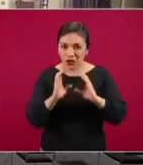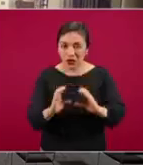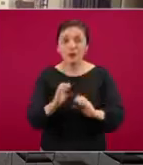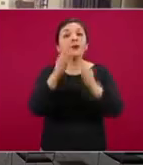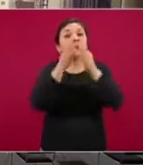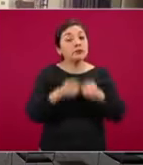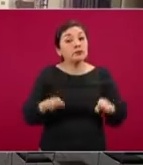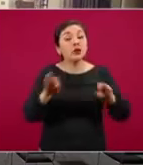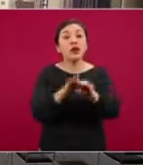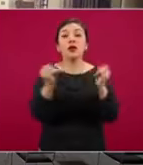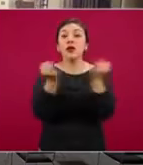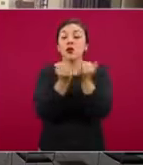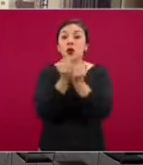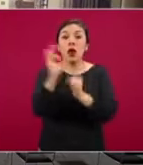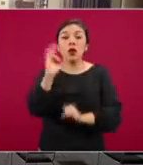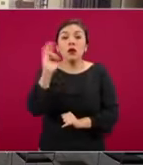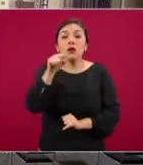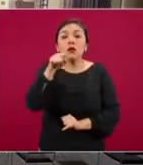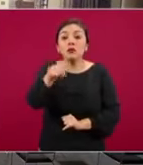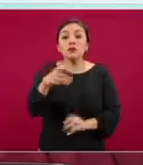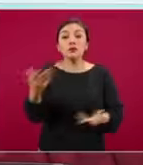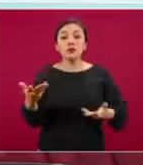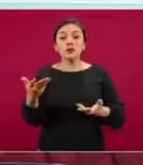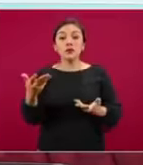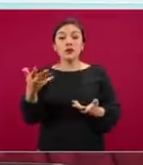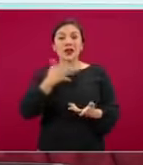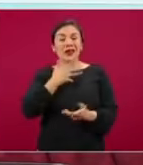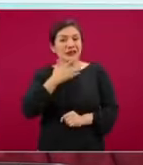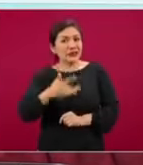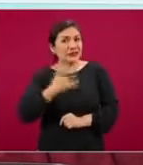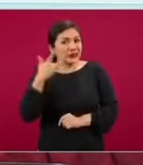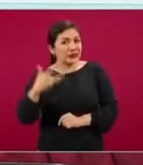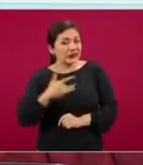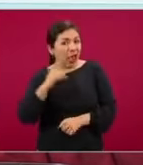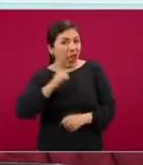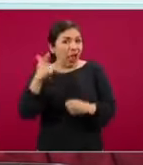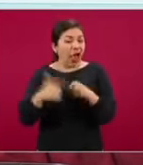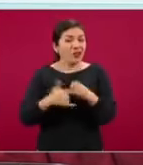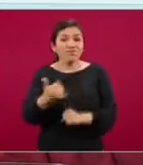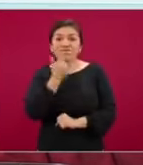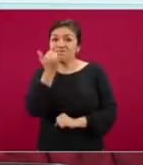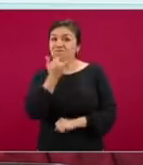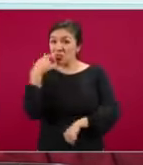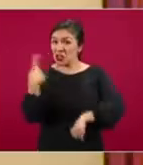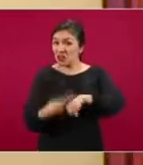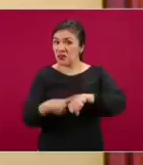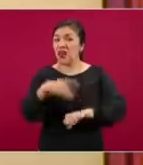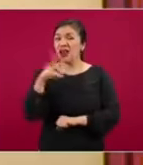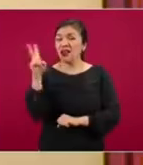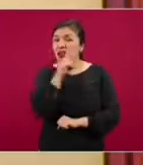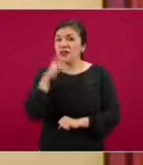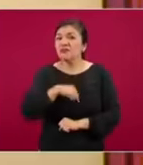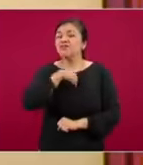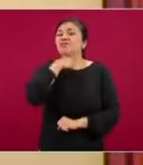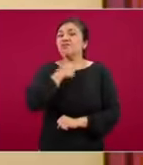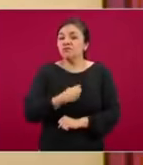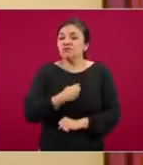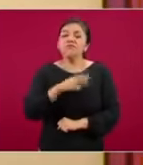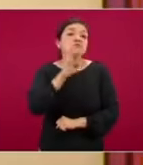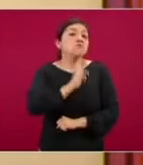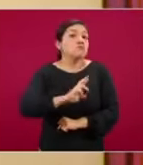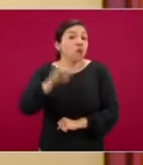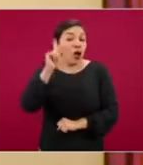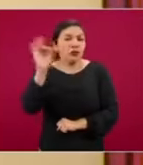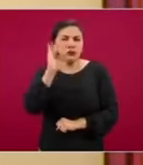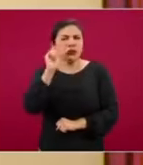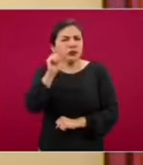Muy importante, si estamos con signos y síntomas de enfermedad respiratoria, ¿sí?, lo mejor es, si